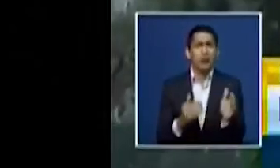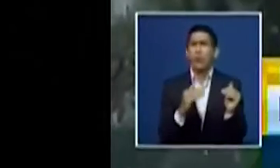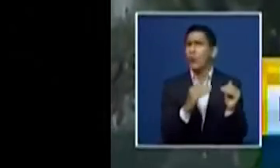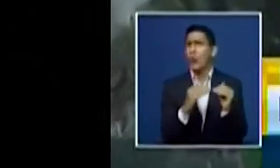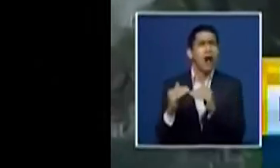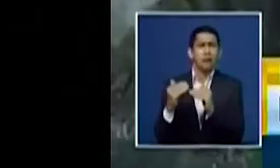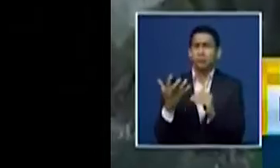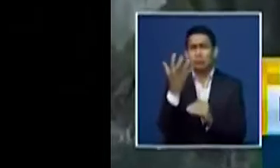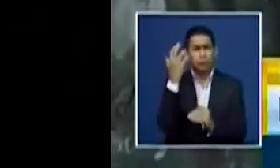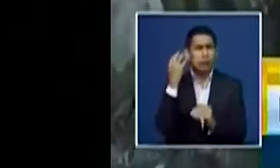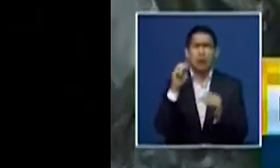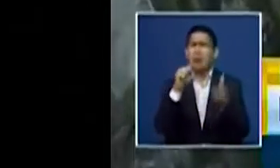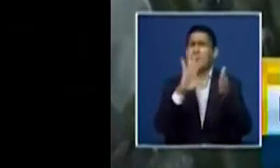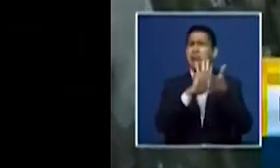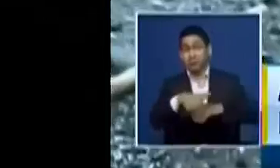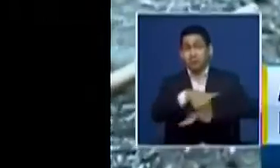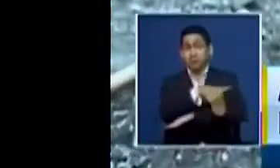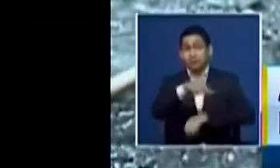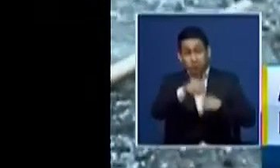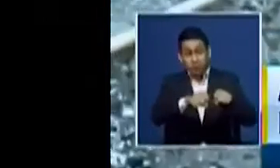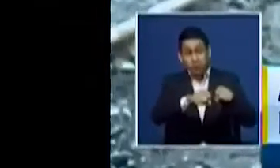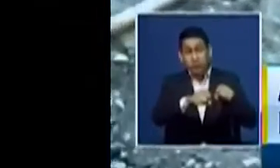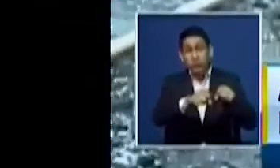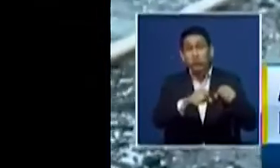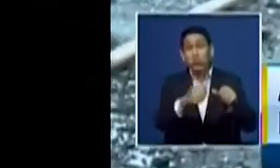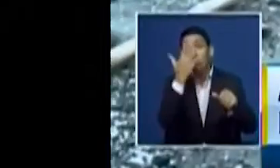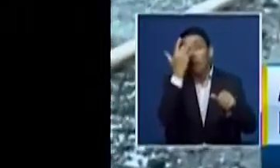El suceso se produjo a las 5:17 de la mañana, hora local, y fue